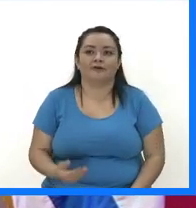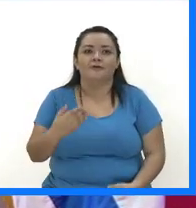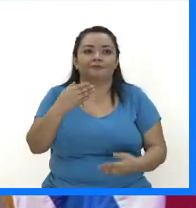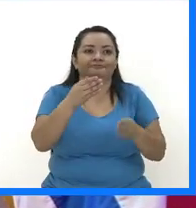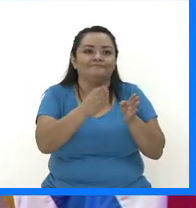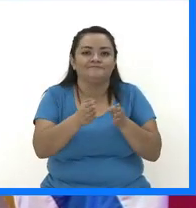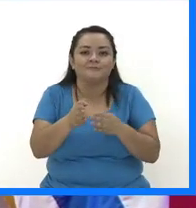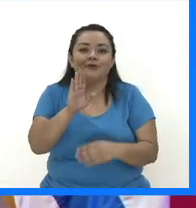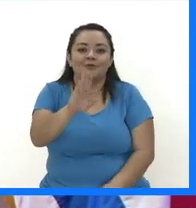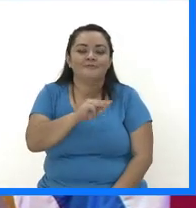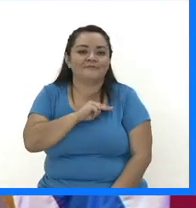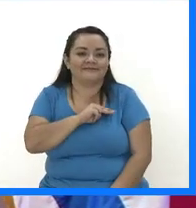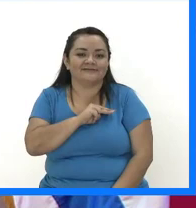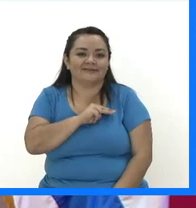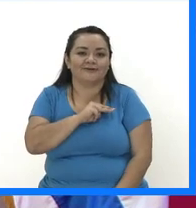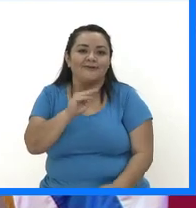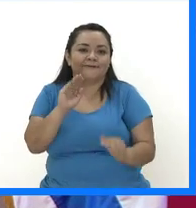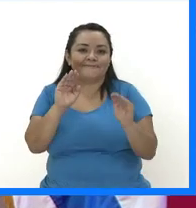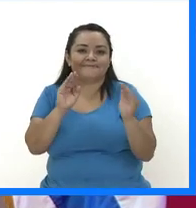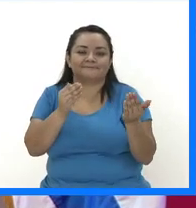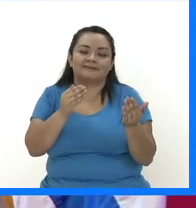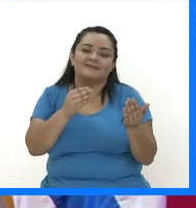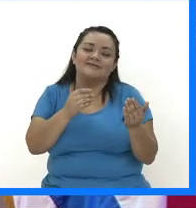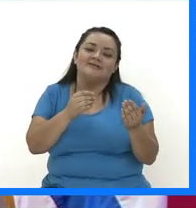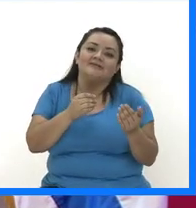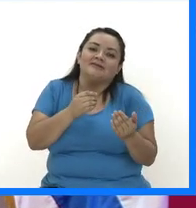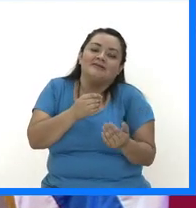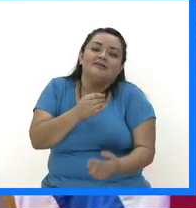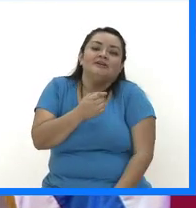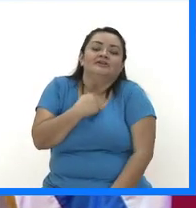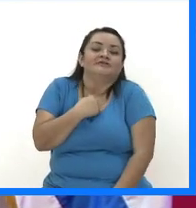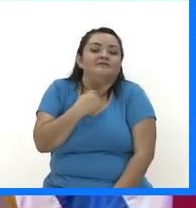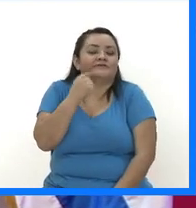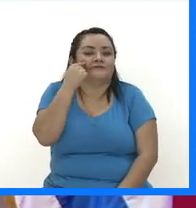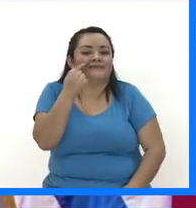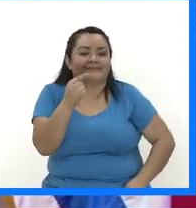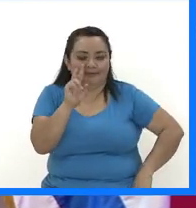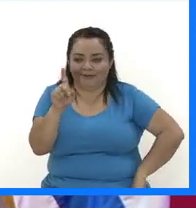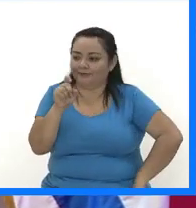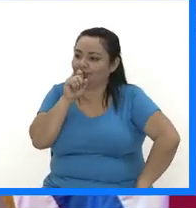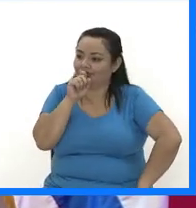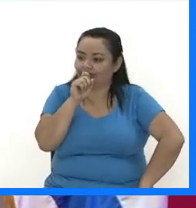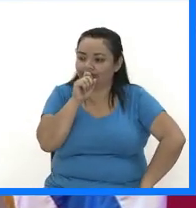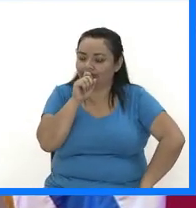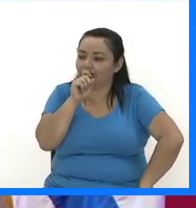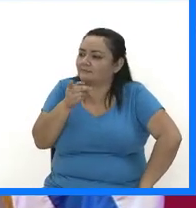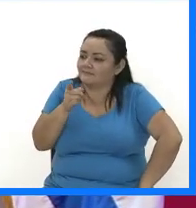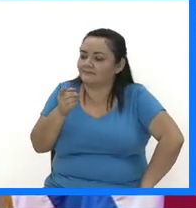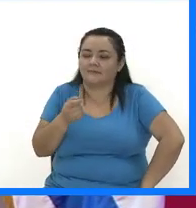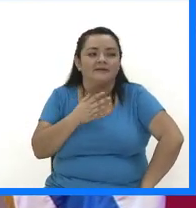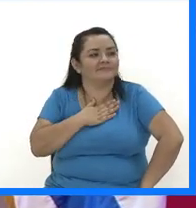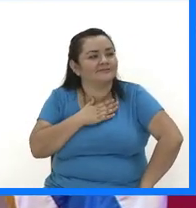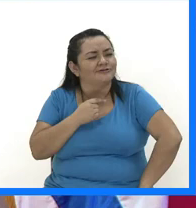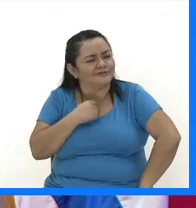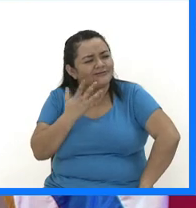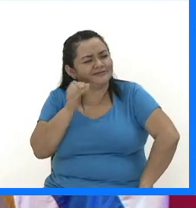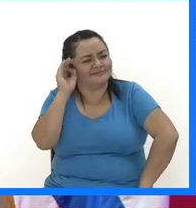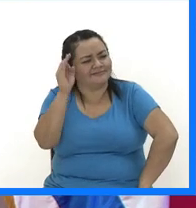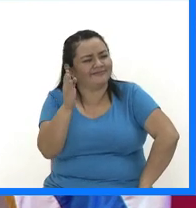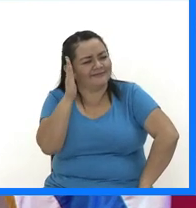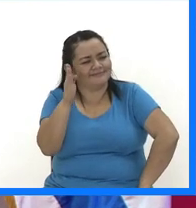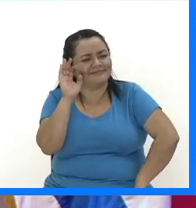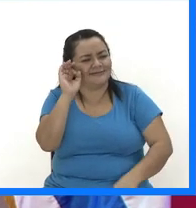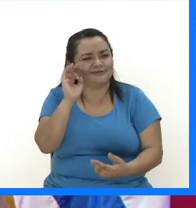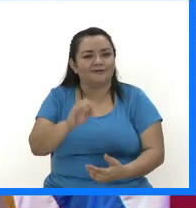administrador pero tu ministerio no tiene que ser común y no personal yo ahora te digo donde tú te ves dice como pastor por qué